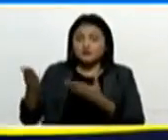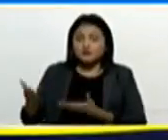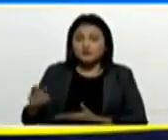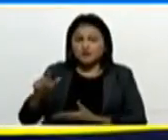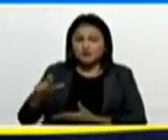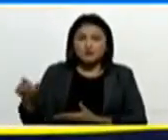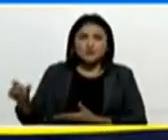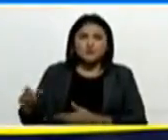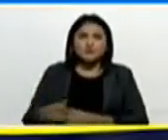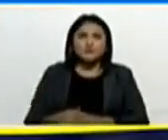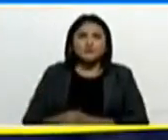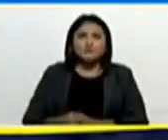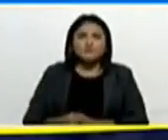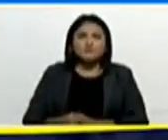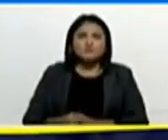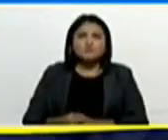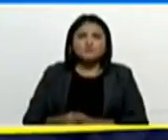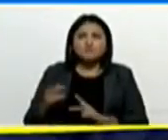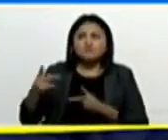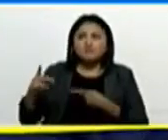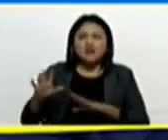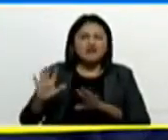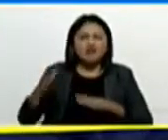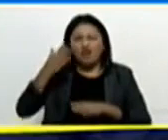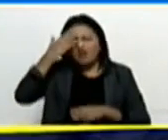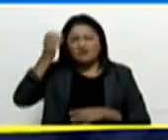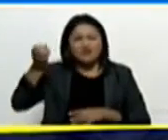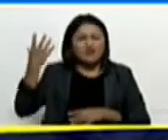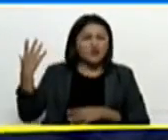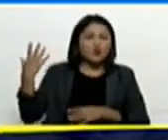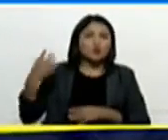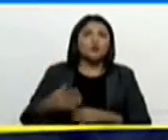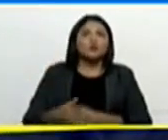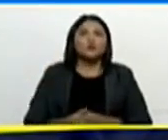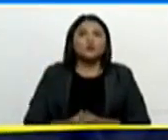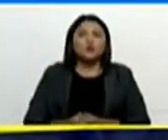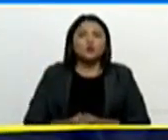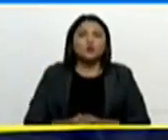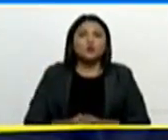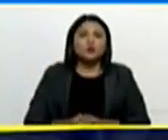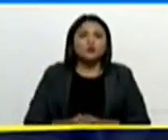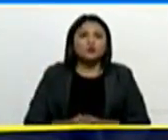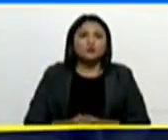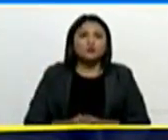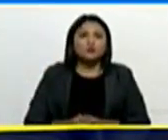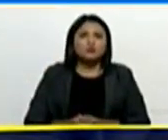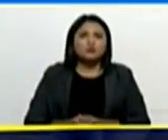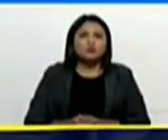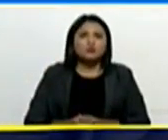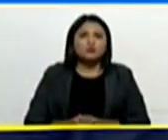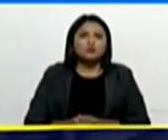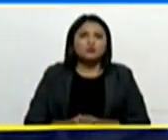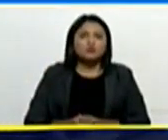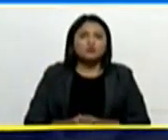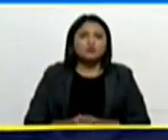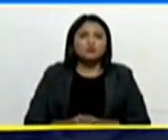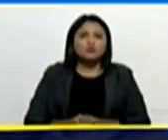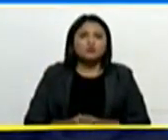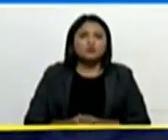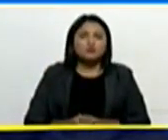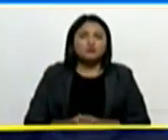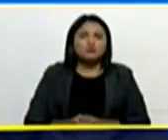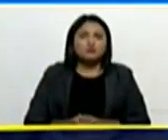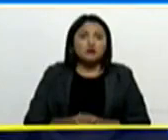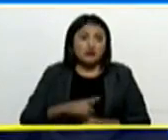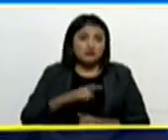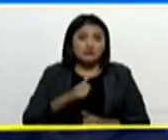No, para ellos eso ya pasó. Y para ellos eso sí vale. Eso sí vale. Eso sí